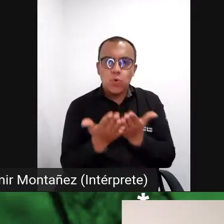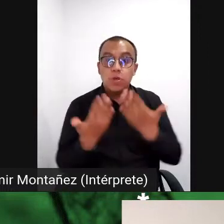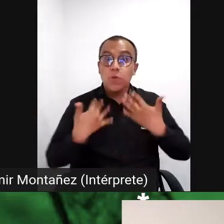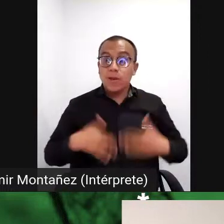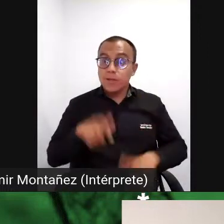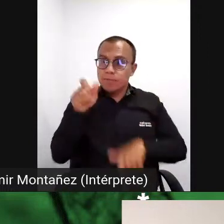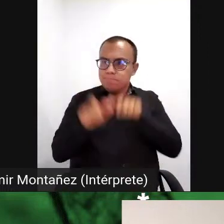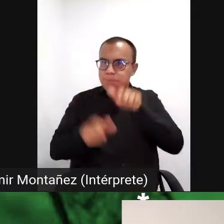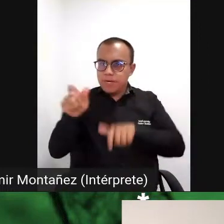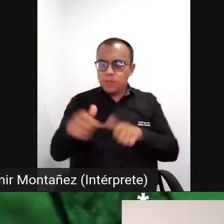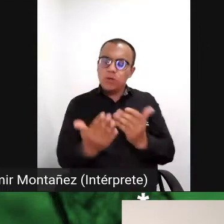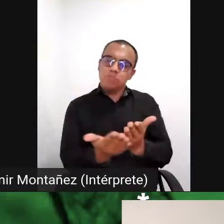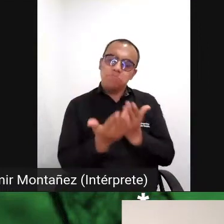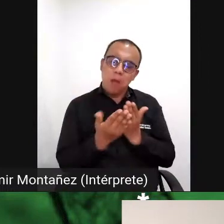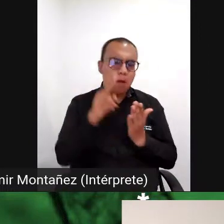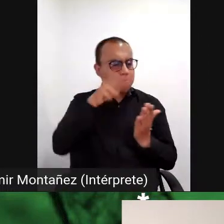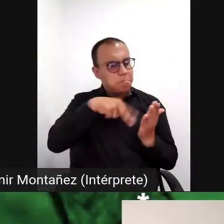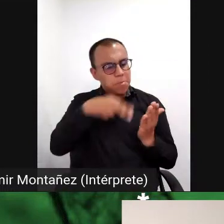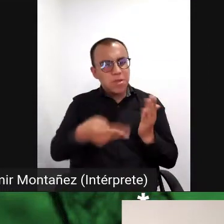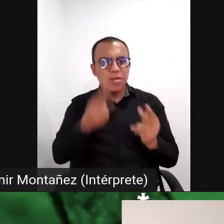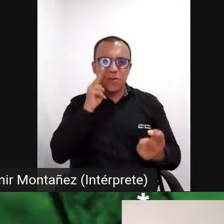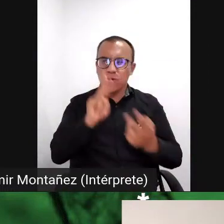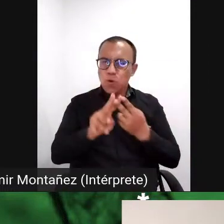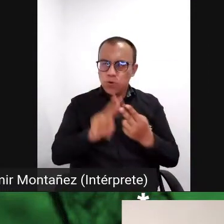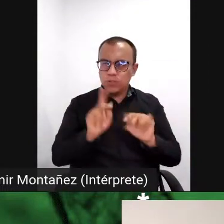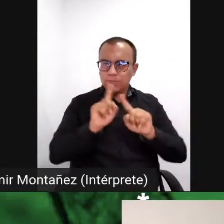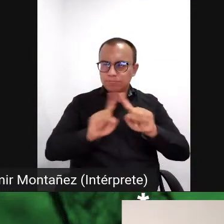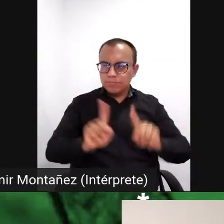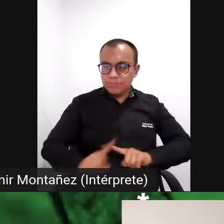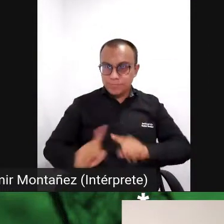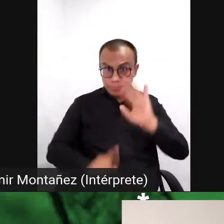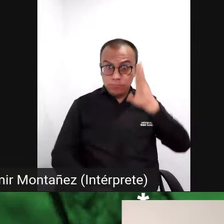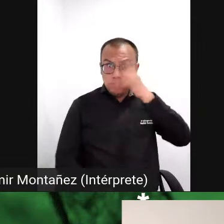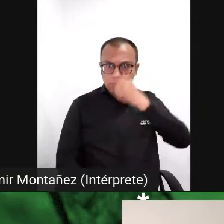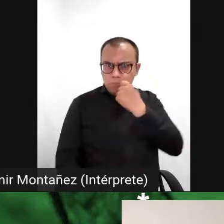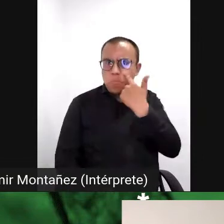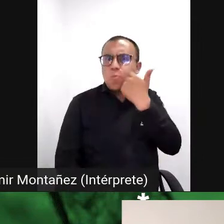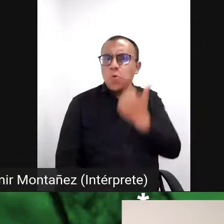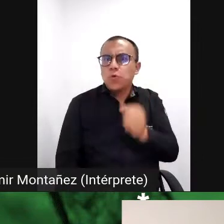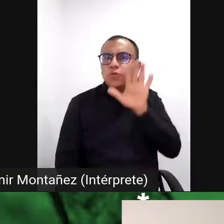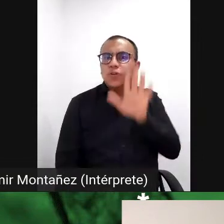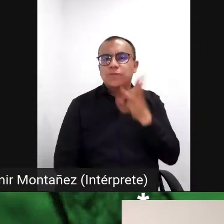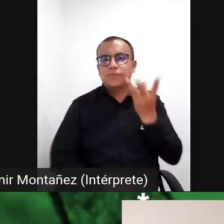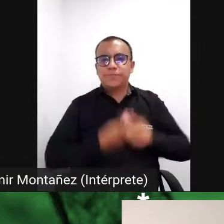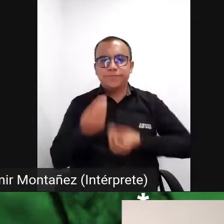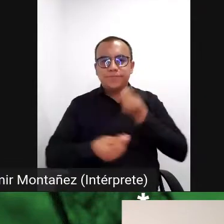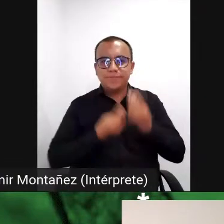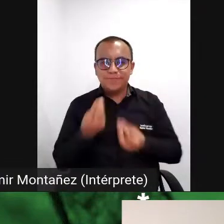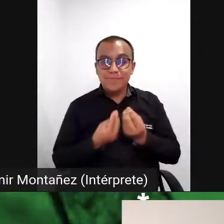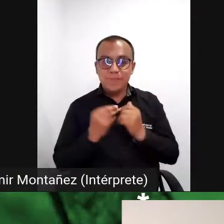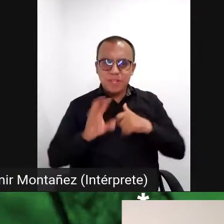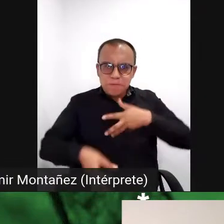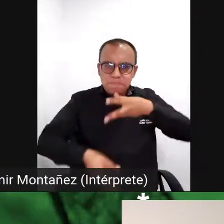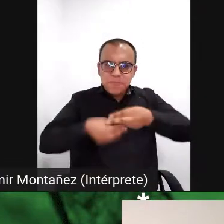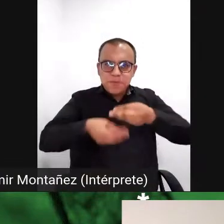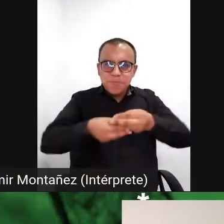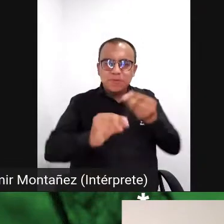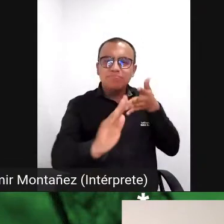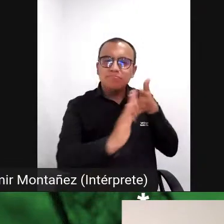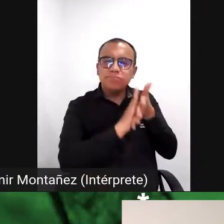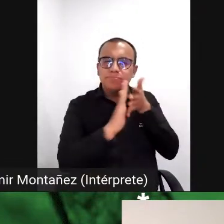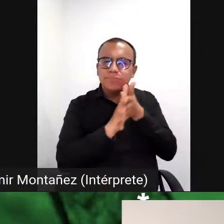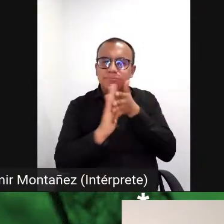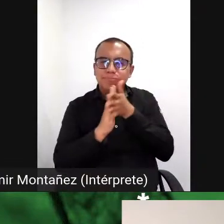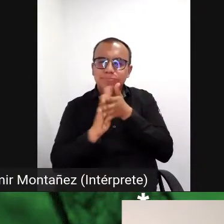persona y conocer un poquitico más de esta diversidad es muy bonito, me pareció muy chévere cómo lo hicieron y cómo lo complementan con estos relatos que